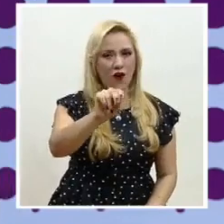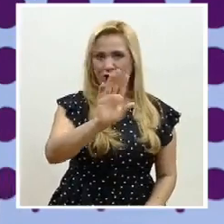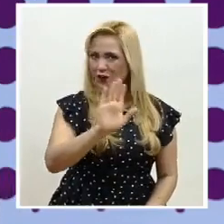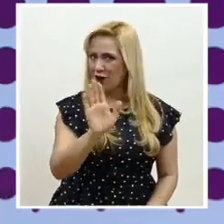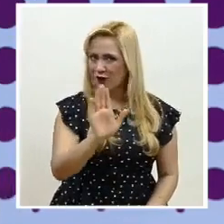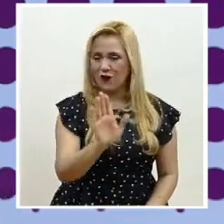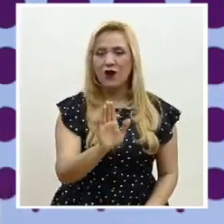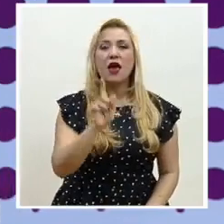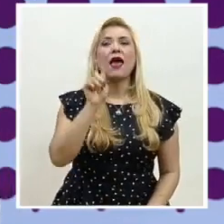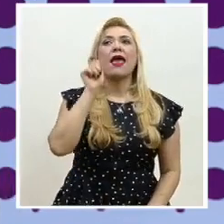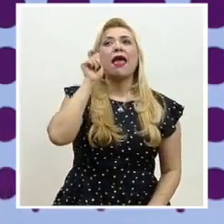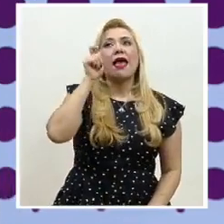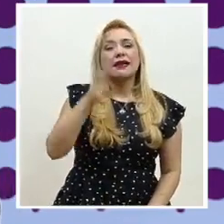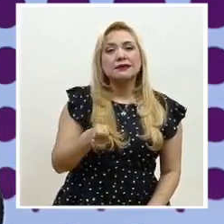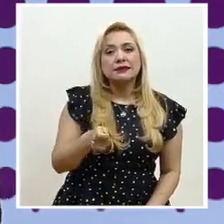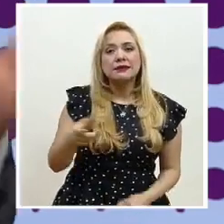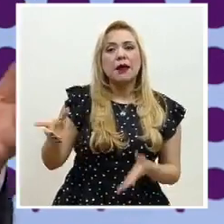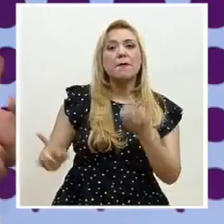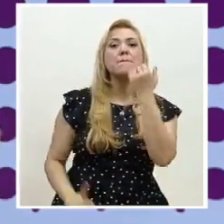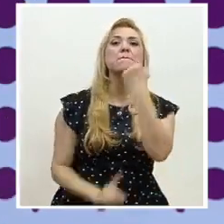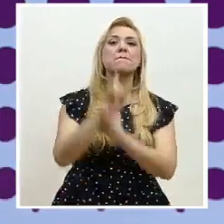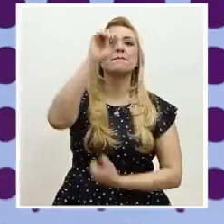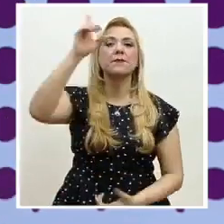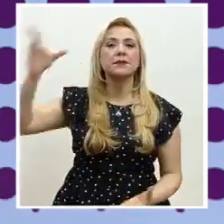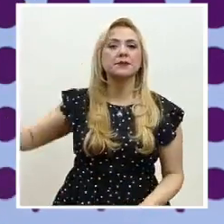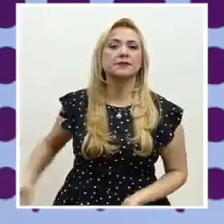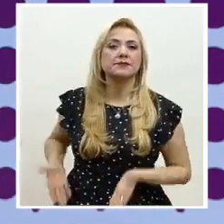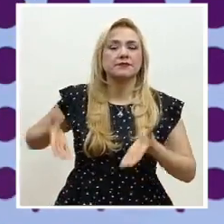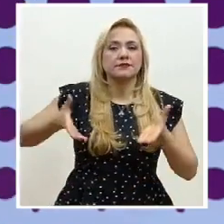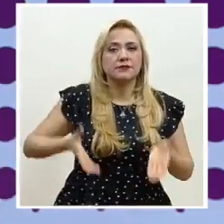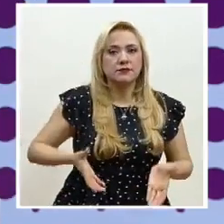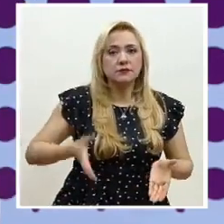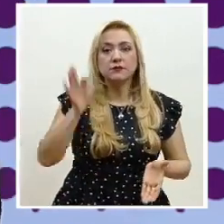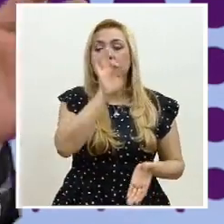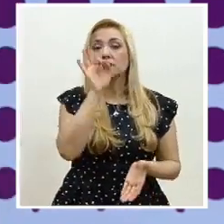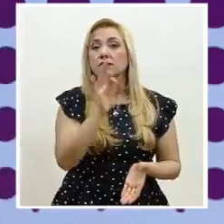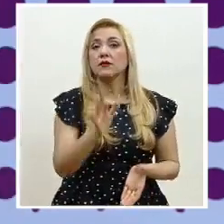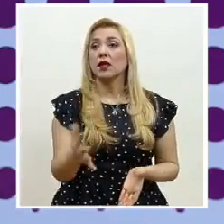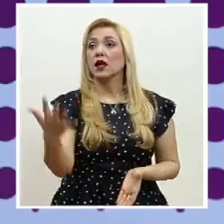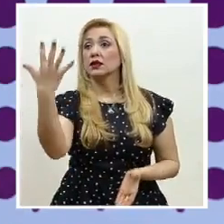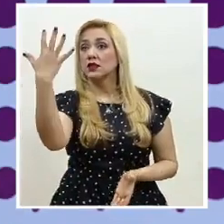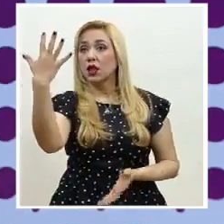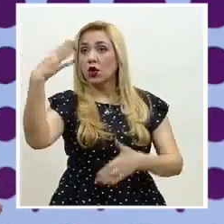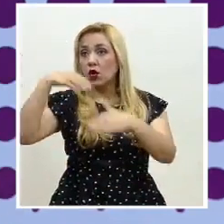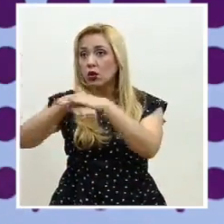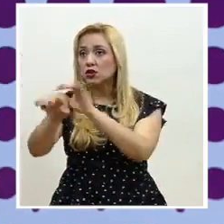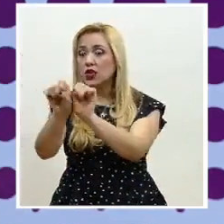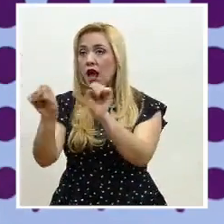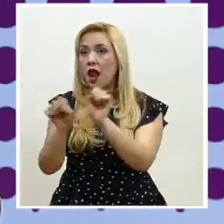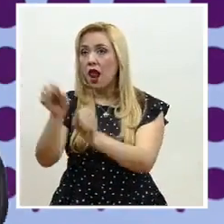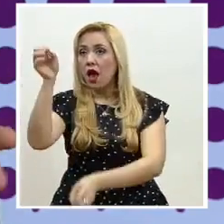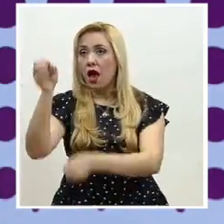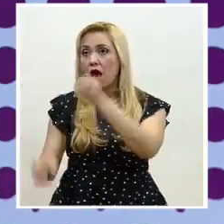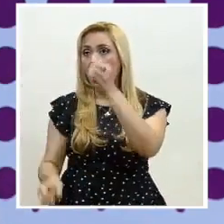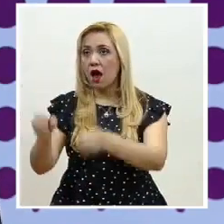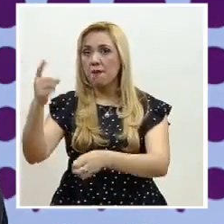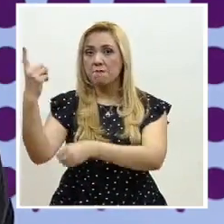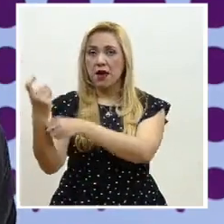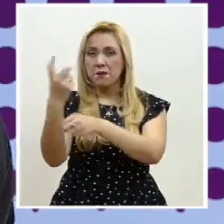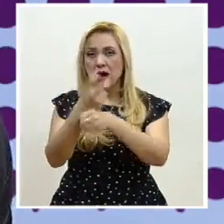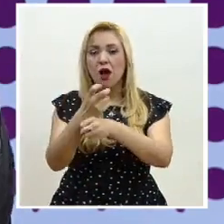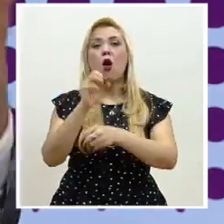deliberación de los otros ministros, ya sean 5 o ya sean 11, si hablamos de sala pleno. Entonces, platiquemos de esta primera cocción, de esta